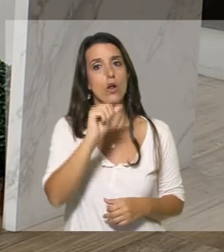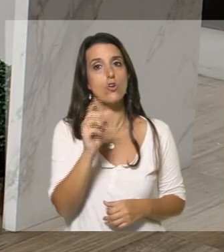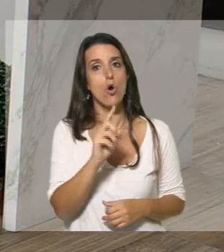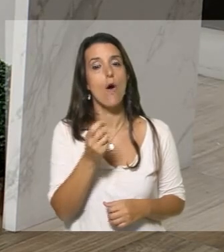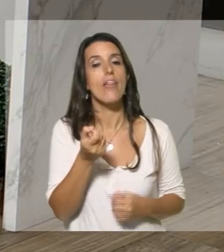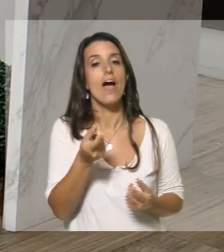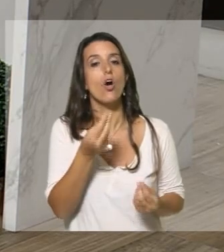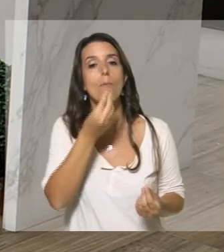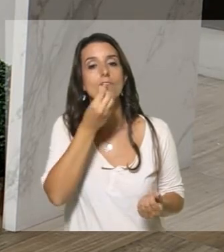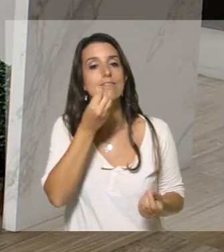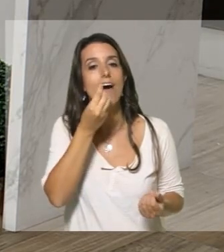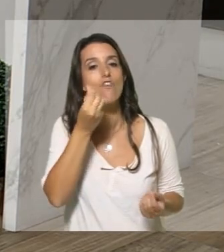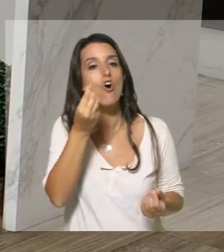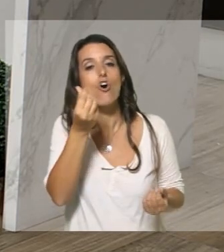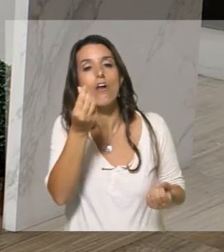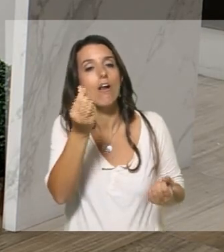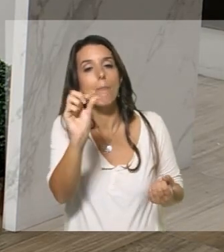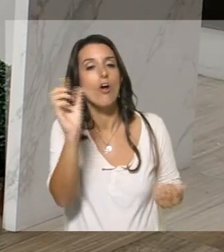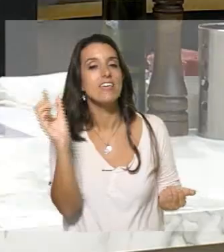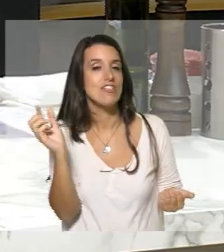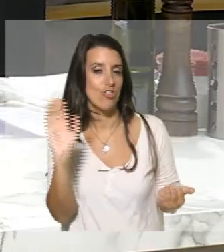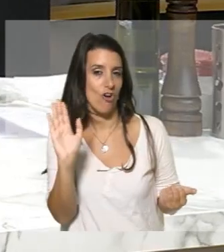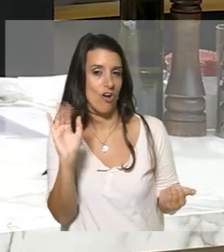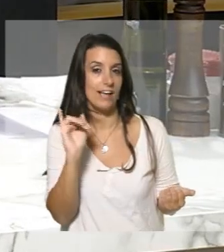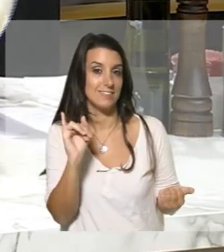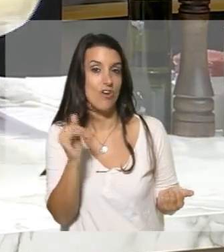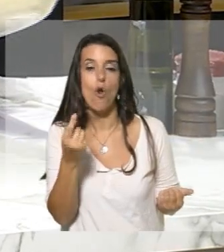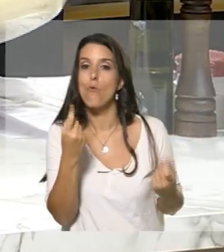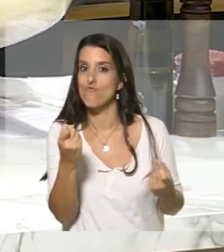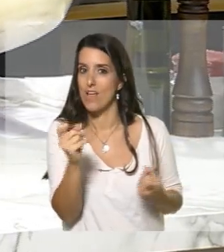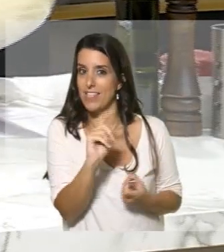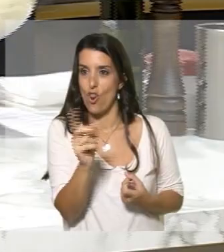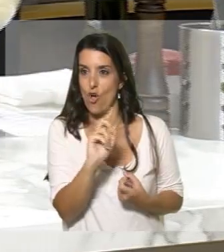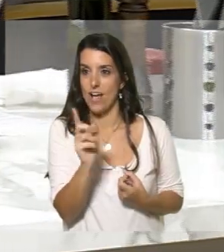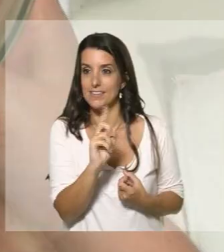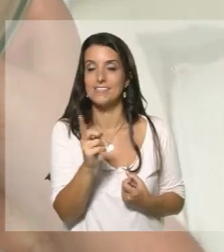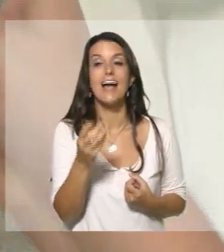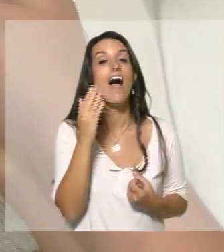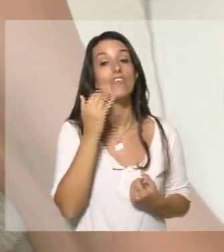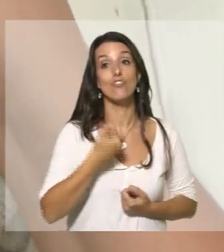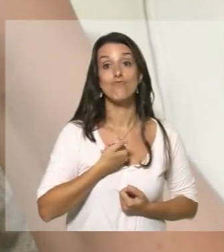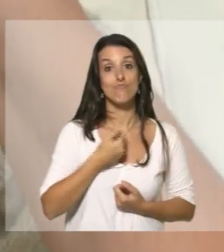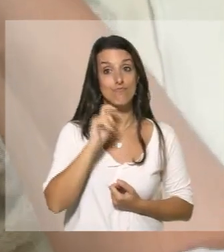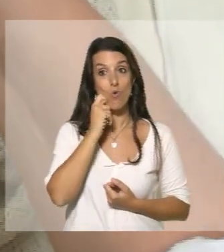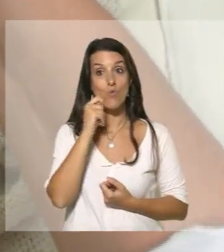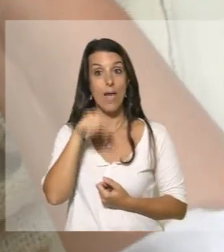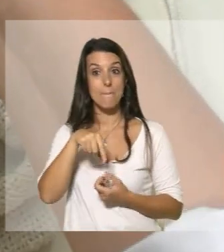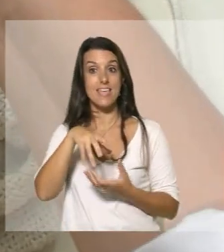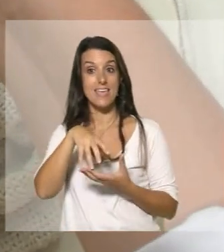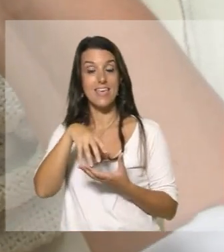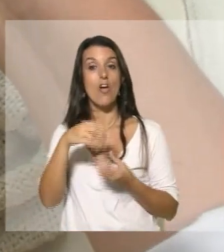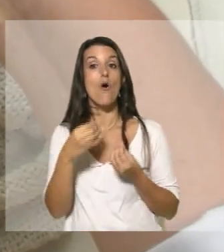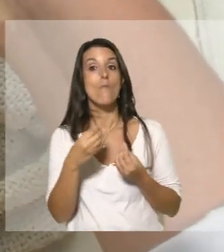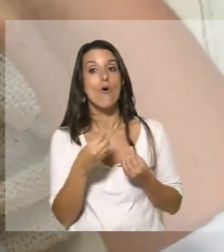da como el tacha pena. Ahí va, no es fuerte. De alcohol. ¿Saben cómo me gustan estos Alibaba también?